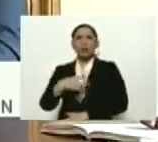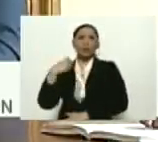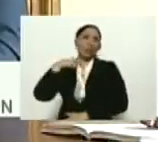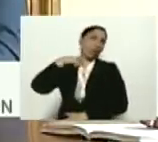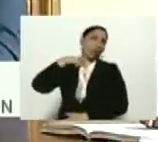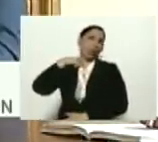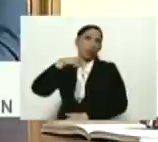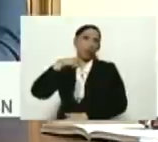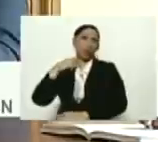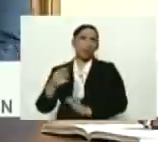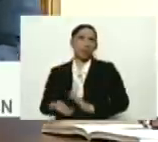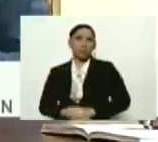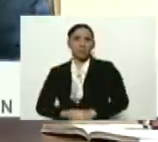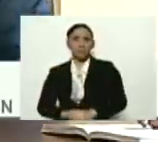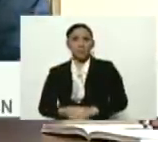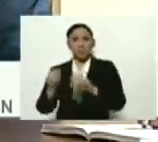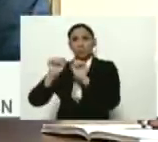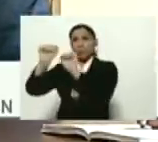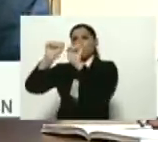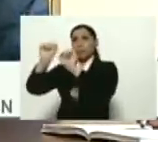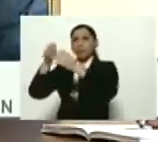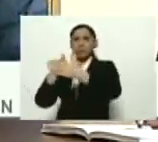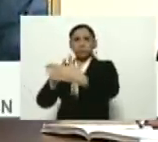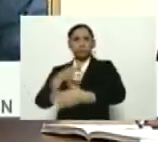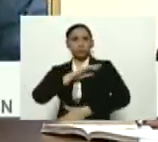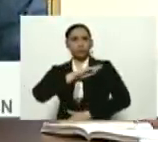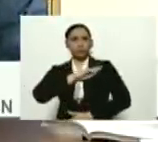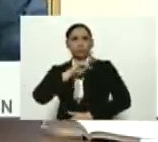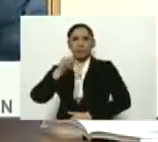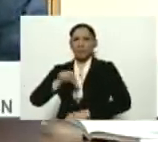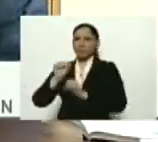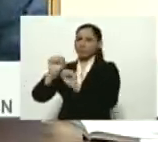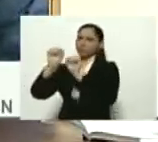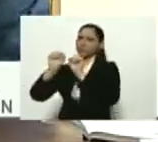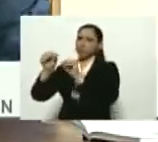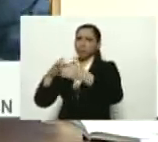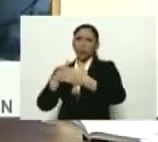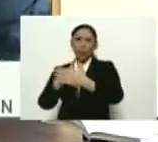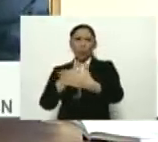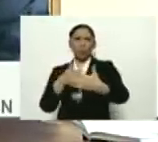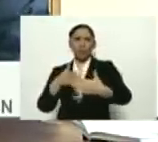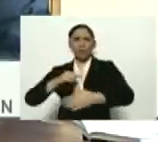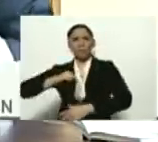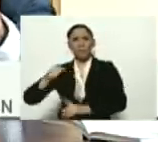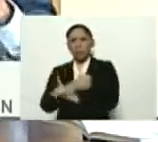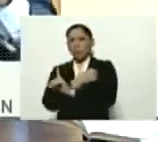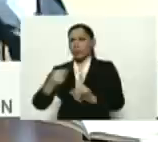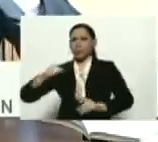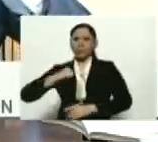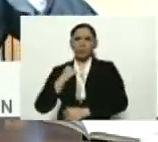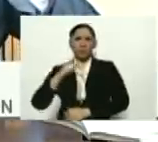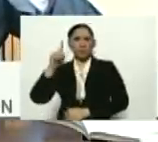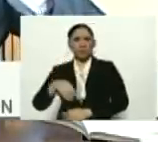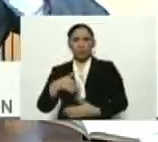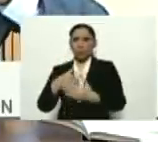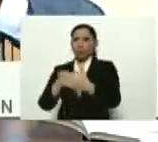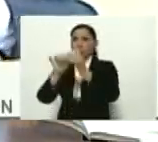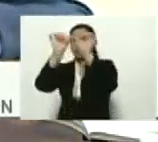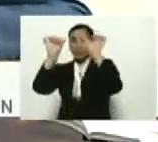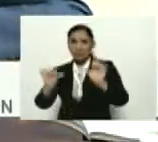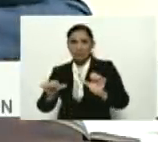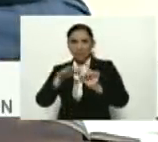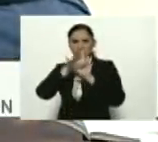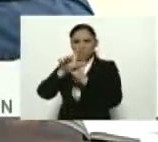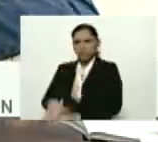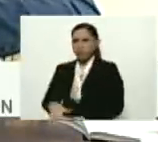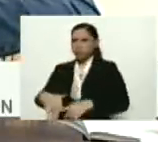Floyd, las protestas contra el racismo, las protestas contra la brutalidad policial, las protestas contra el sistema de